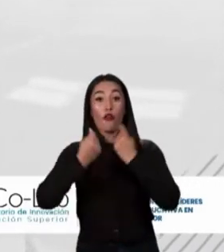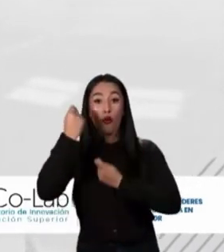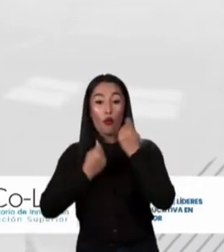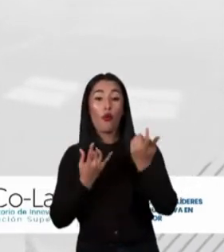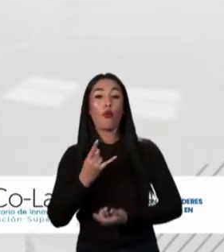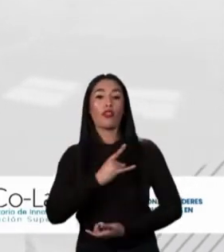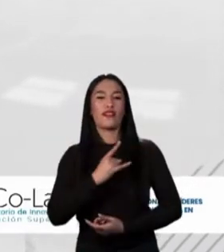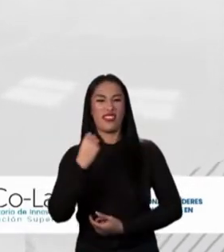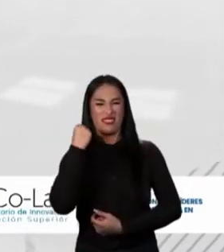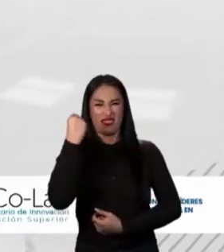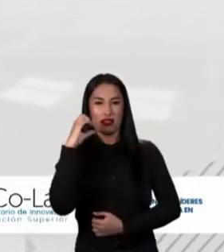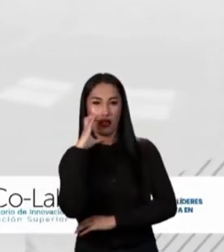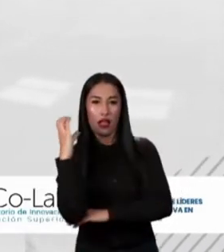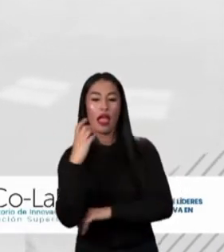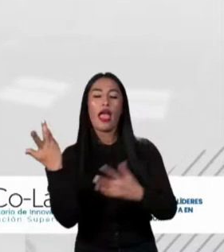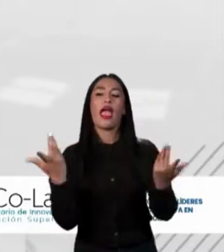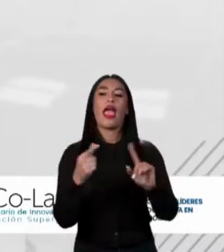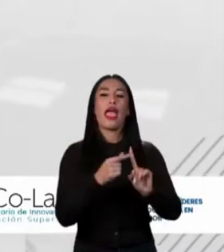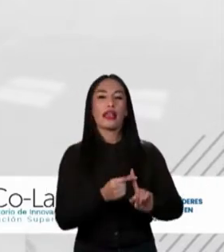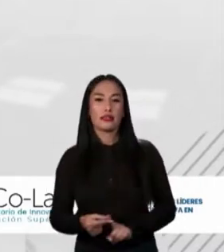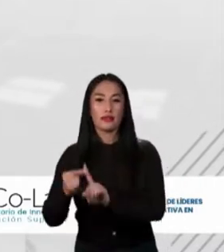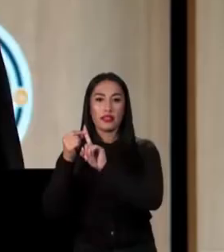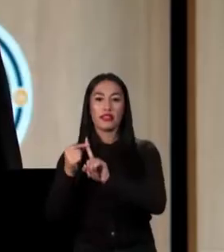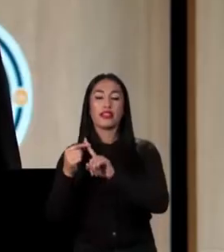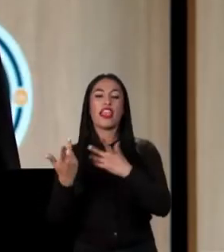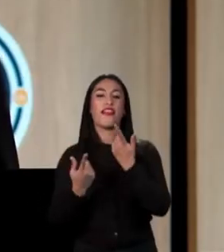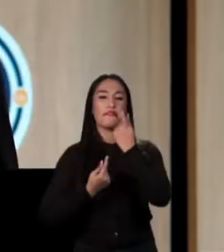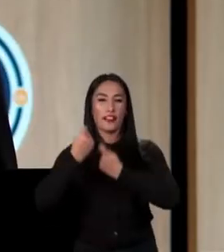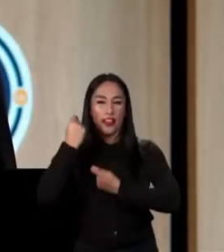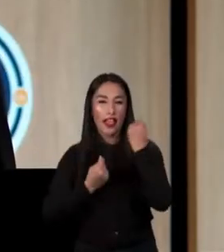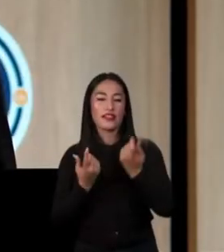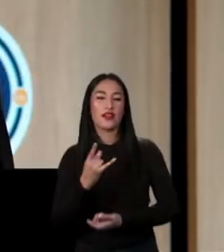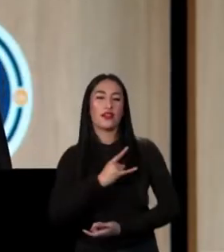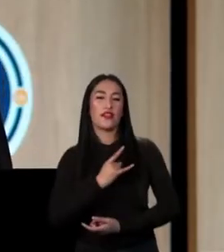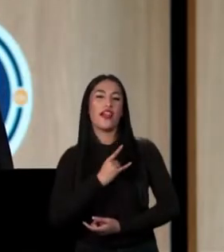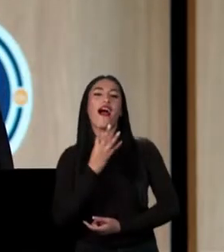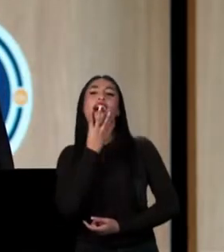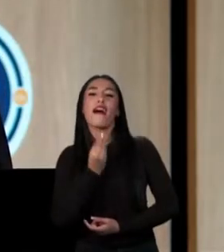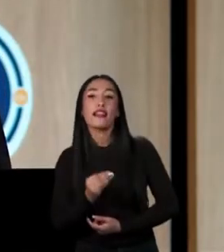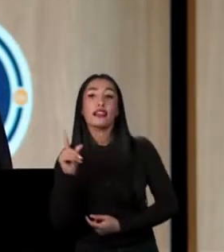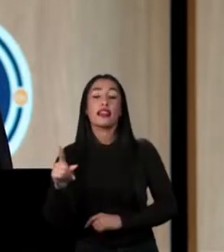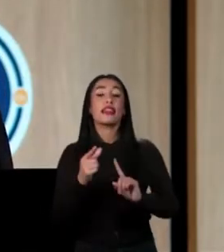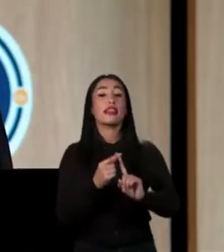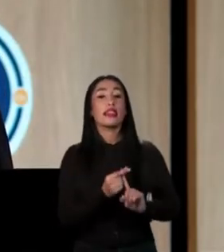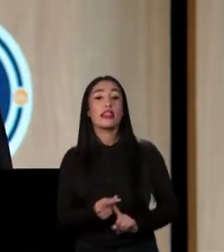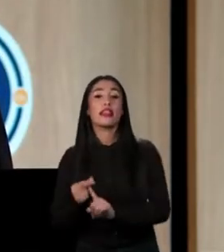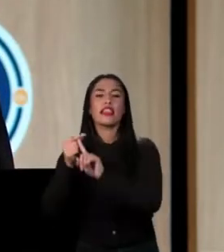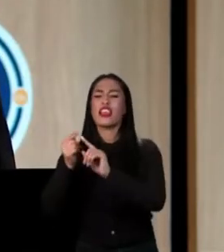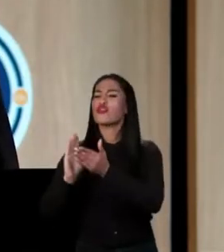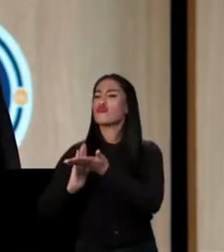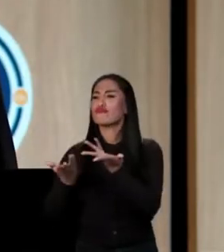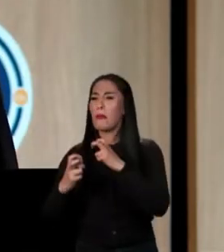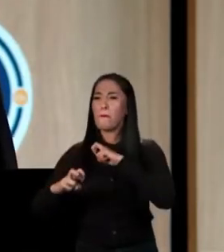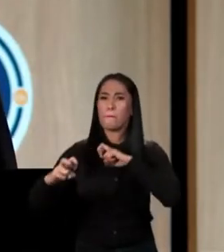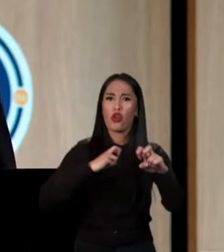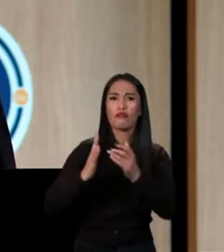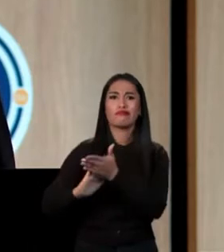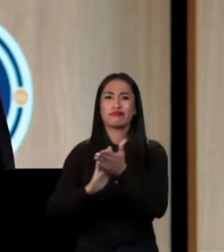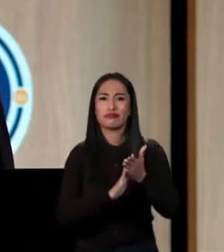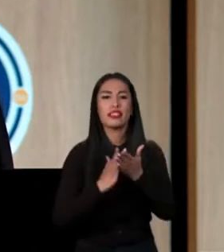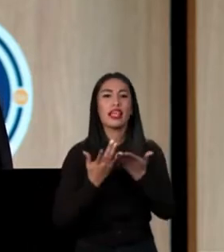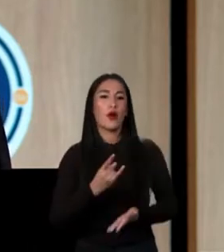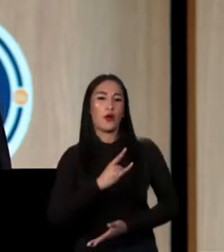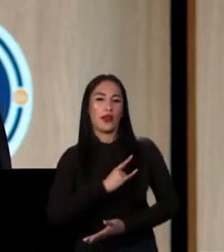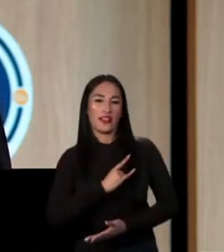colombia especialista en finanzas de la universidad de los antes y especialista en resolución de conflictos de la pontificia